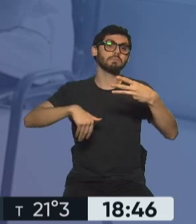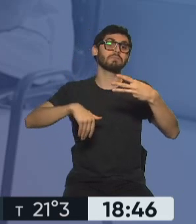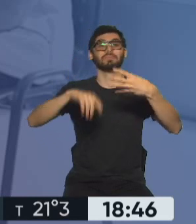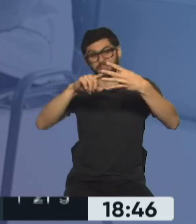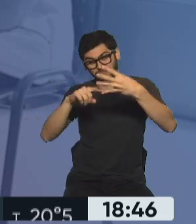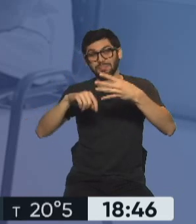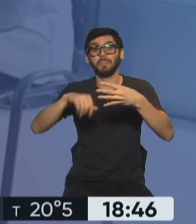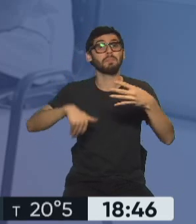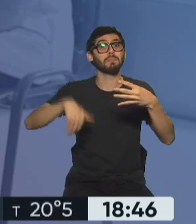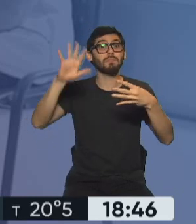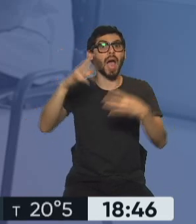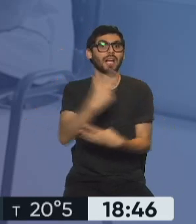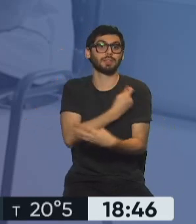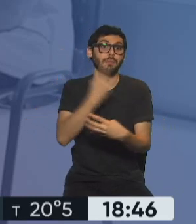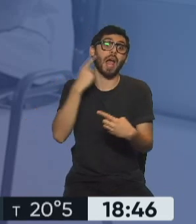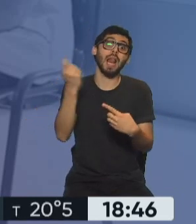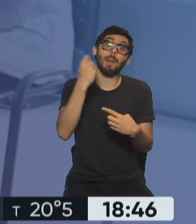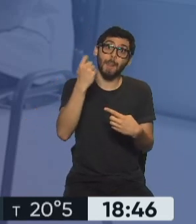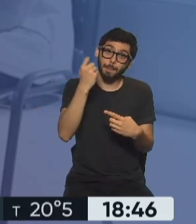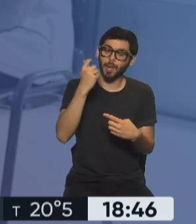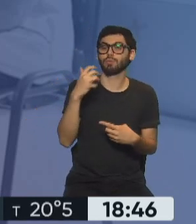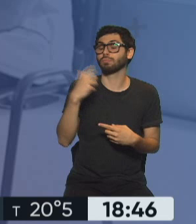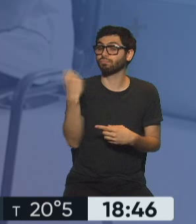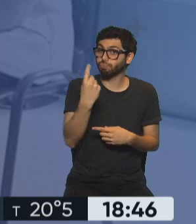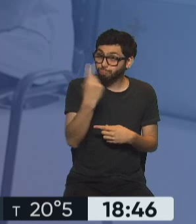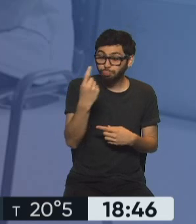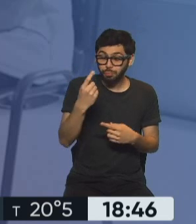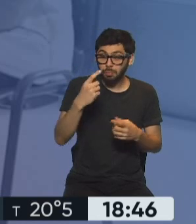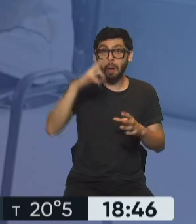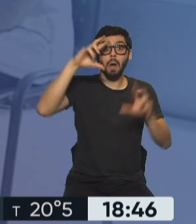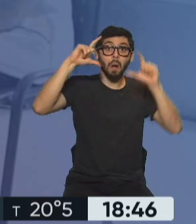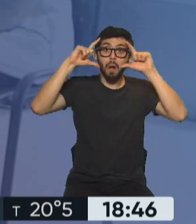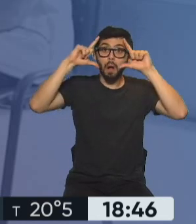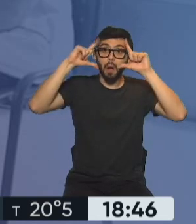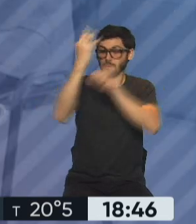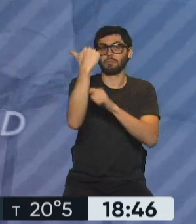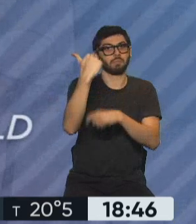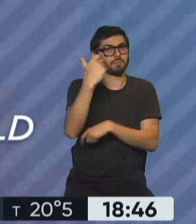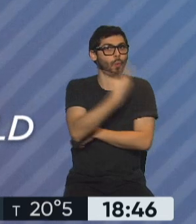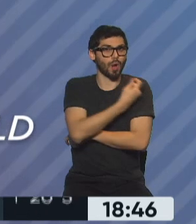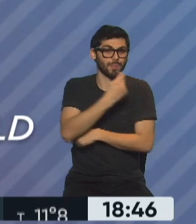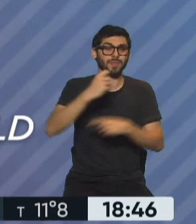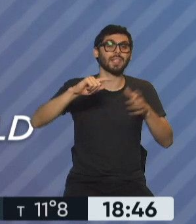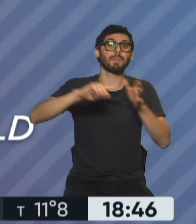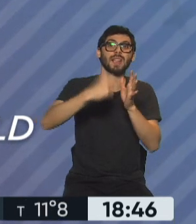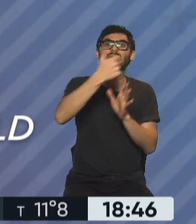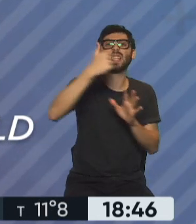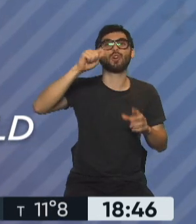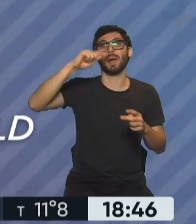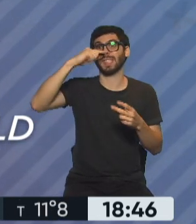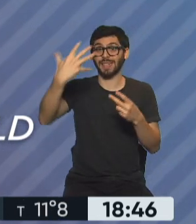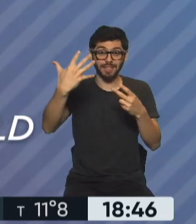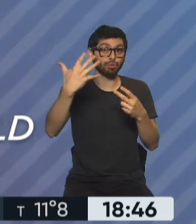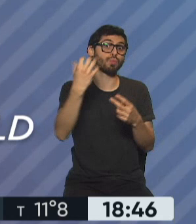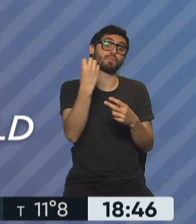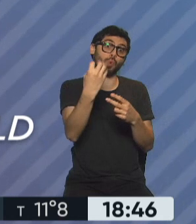de aplicación. Mirá tú la Pampa querida. La Pampa va muy rápido. Te descuidas y te convocan para la vacuna. Cava 66,75 es un número